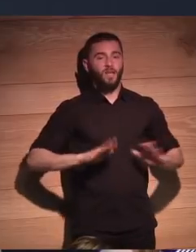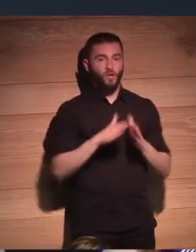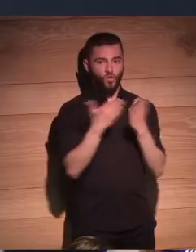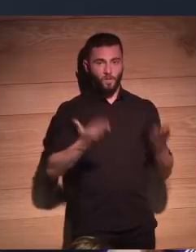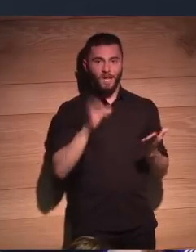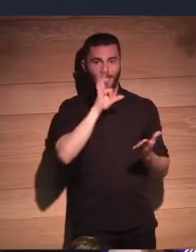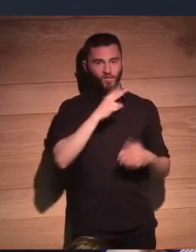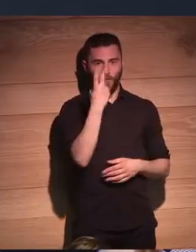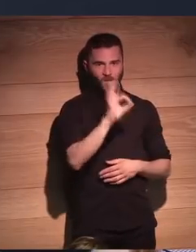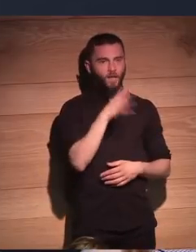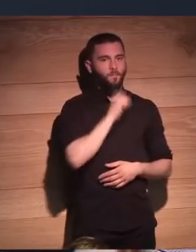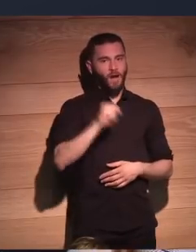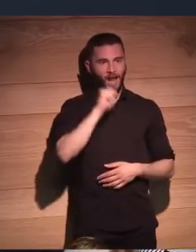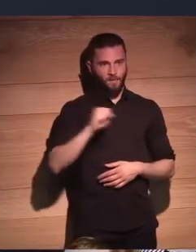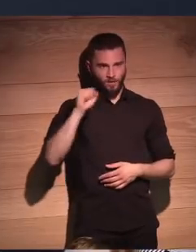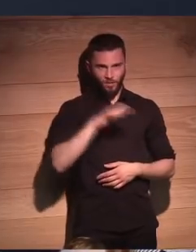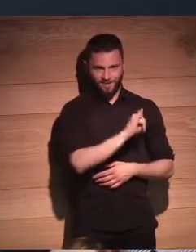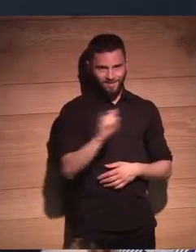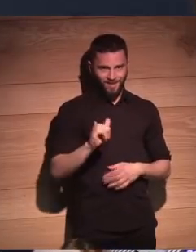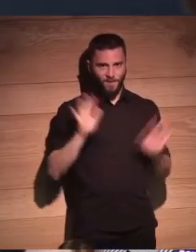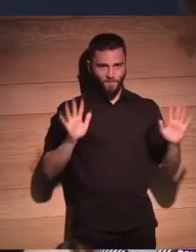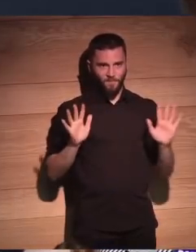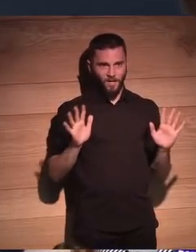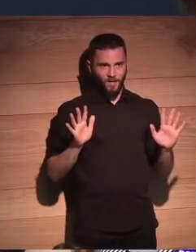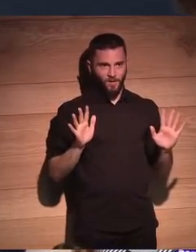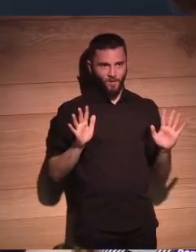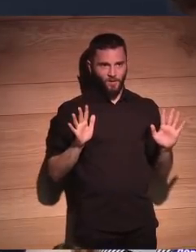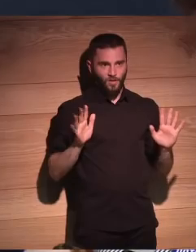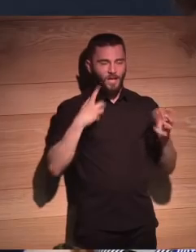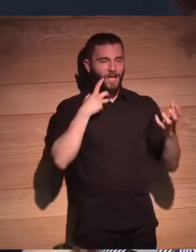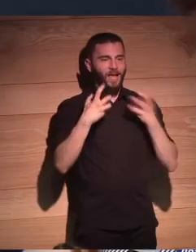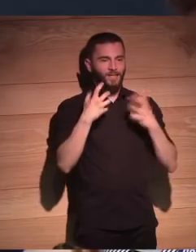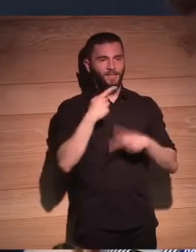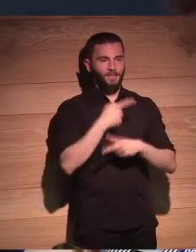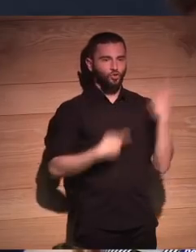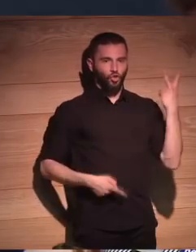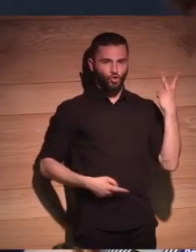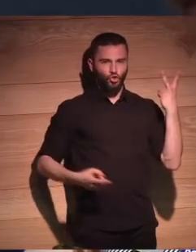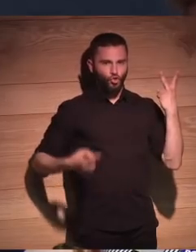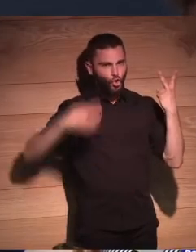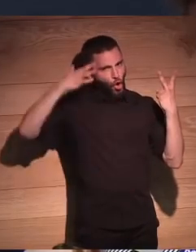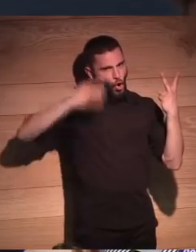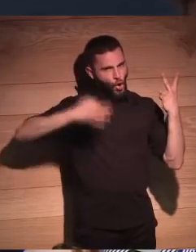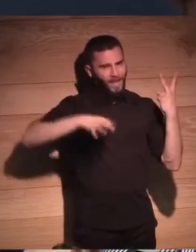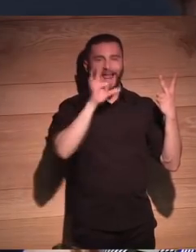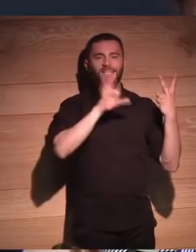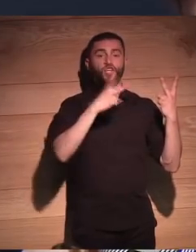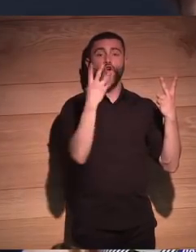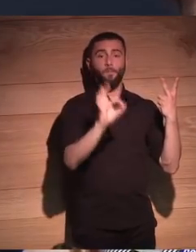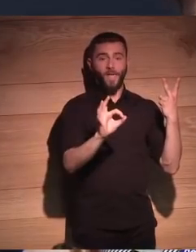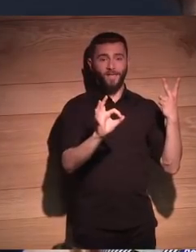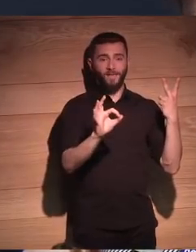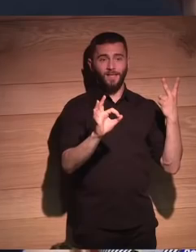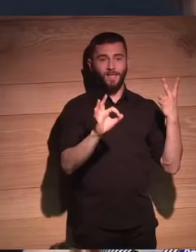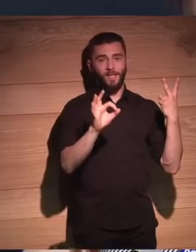maravillosas en el siglo XX, no voy a decir que no, como todo, pero los dos únicos artes, digamos, fetén originales del siglo XX y por